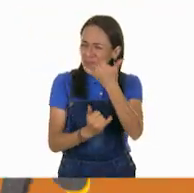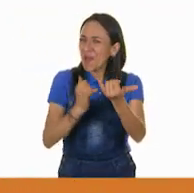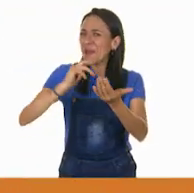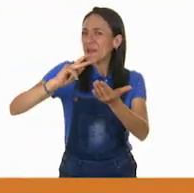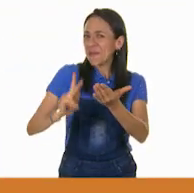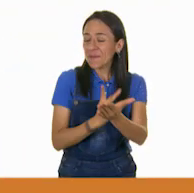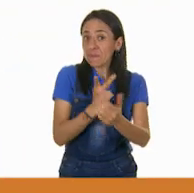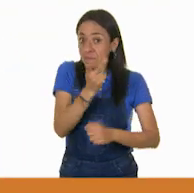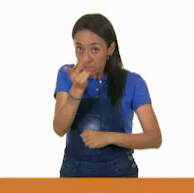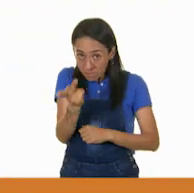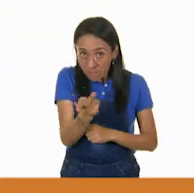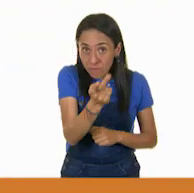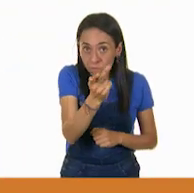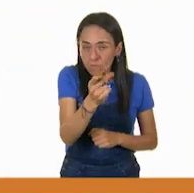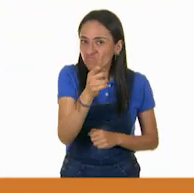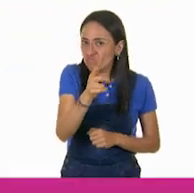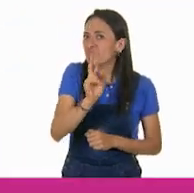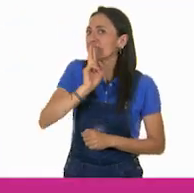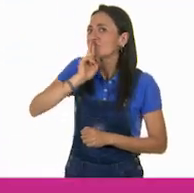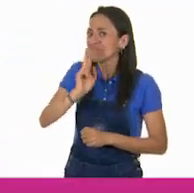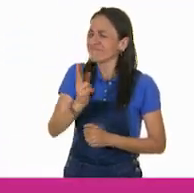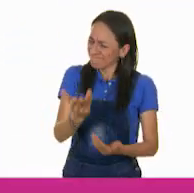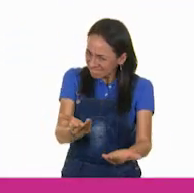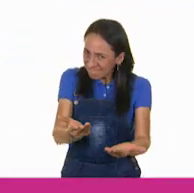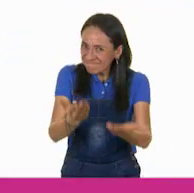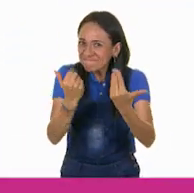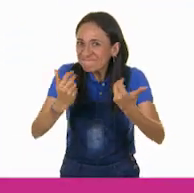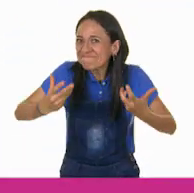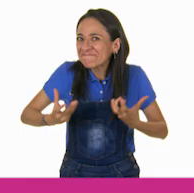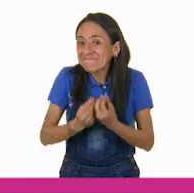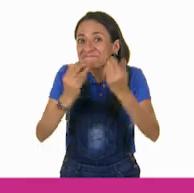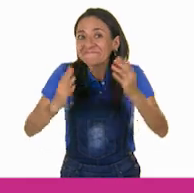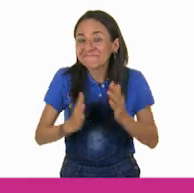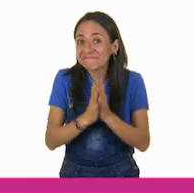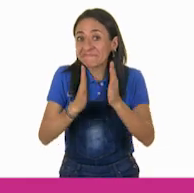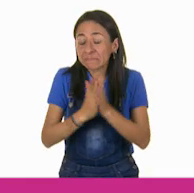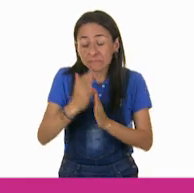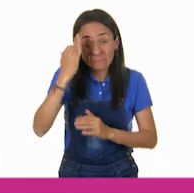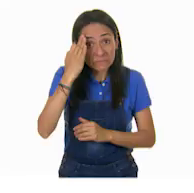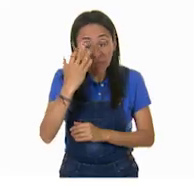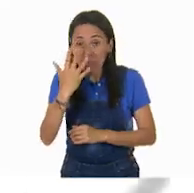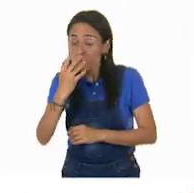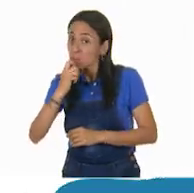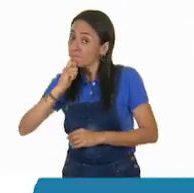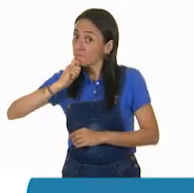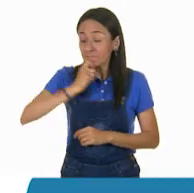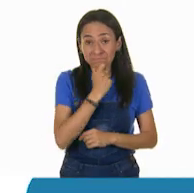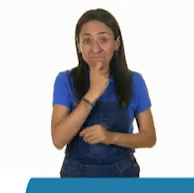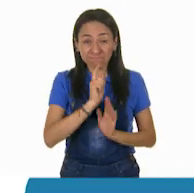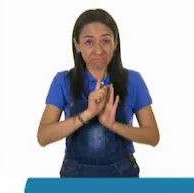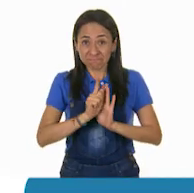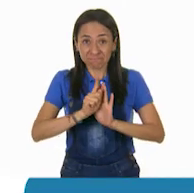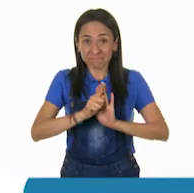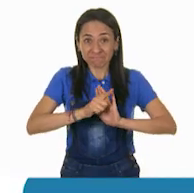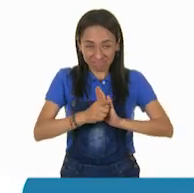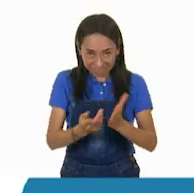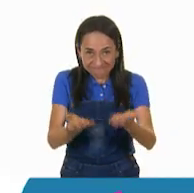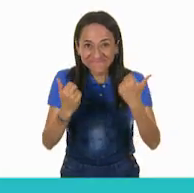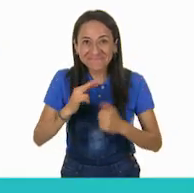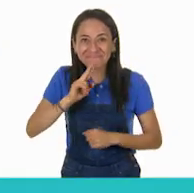donde la pregunta de la participar hay 5 segundos vamos a contestar